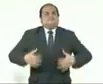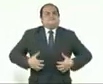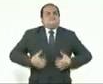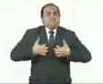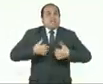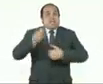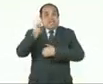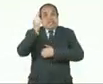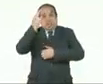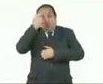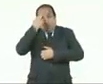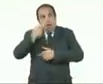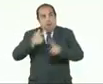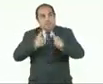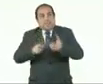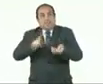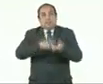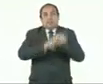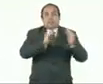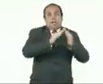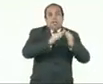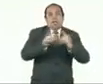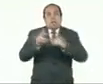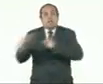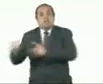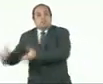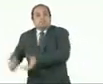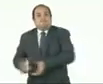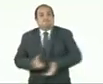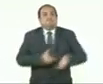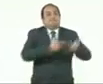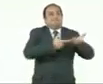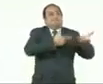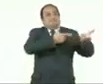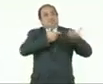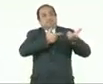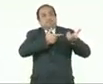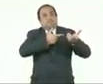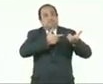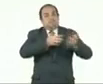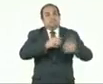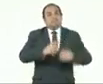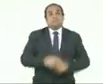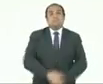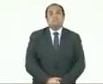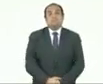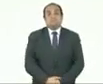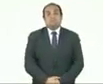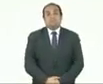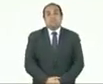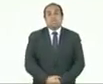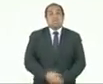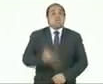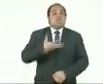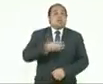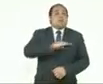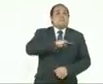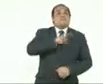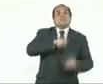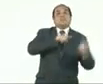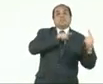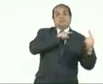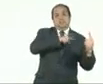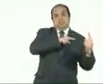participantes, se acuerda que tiene un arma en su casa, va por ella, la saca, la acciona y produce que pierda la